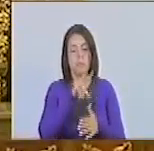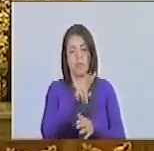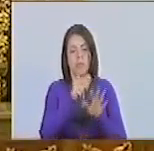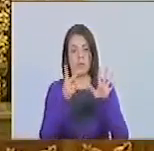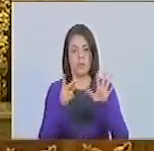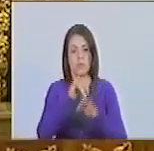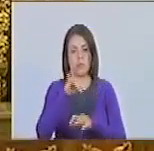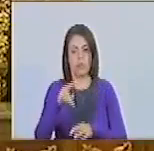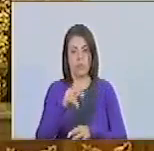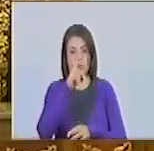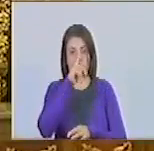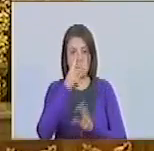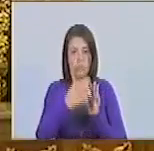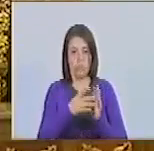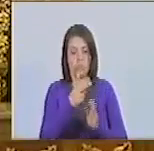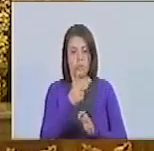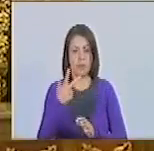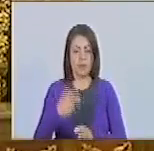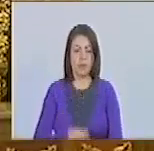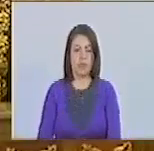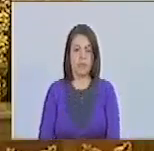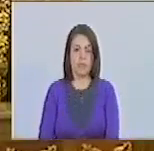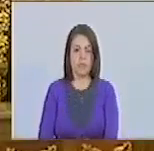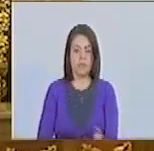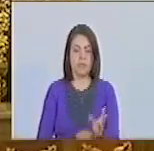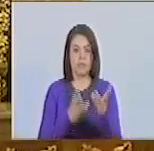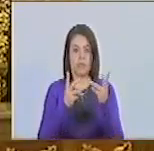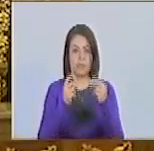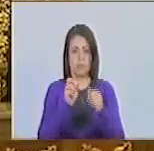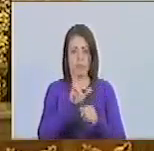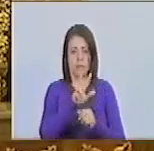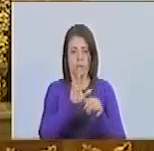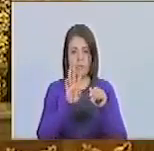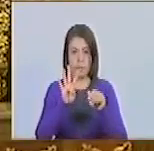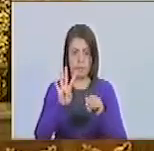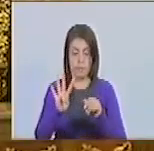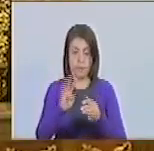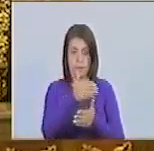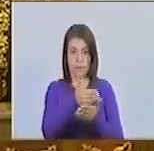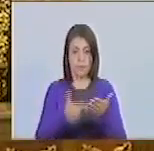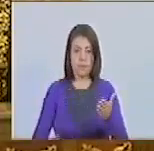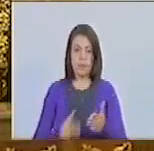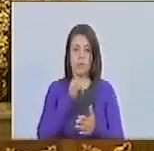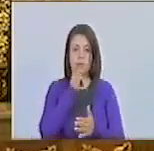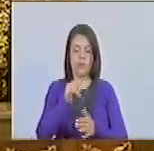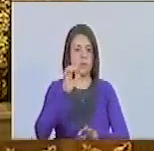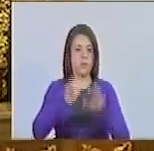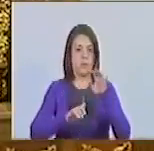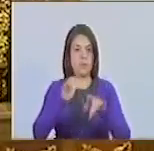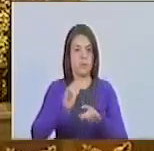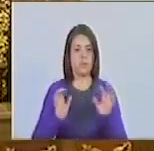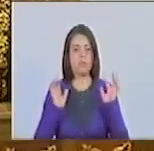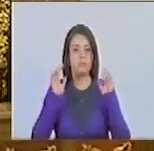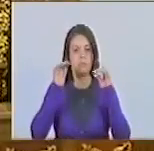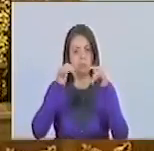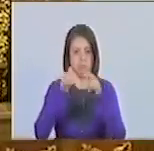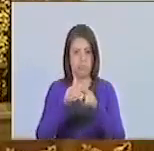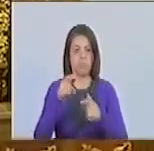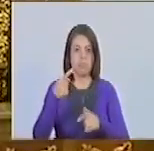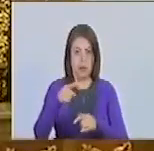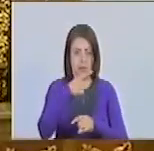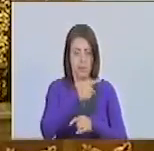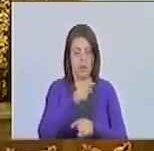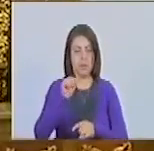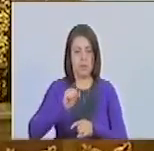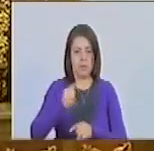27 de junio de 2023. Acta número 34. Previo anuncio de secretaría de la existencia del quórum